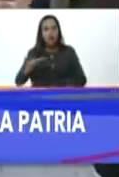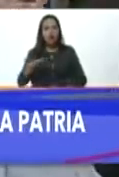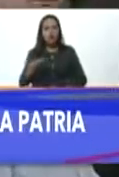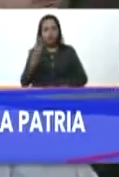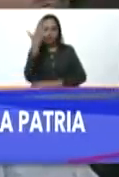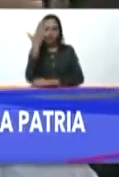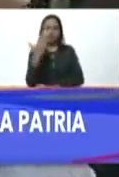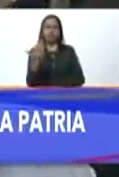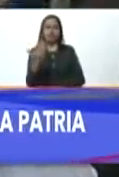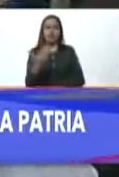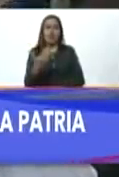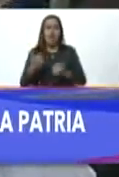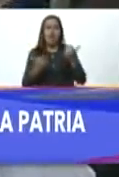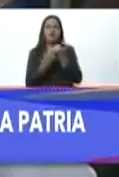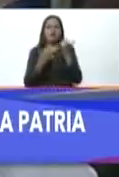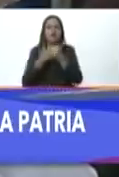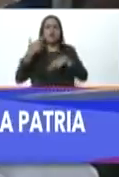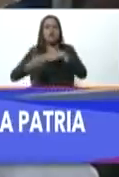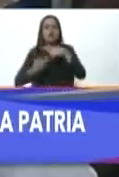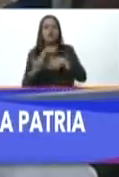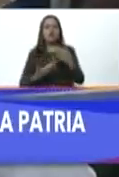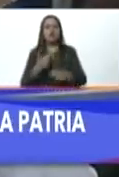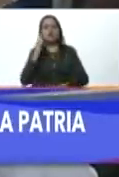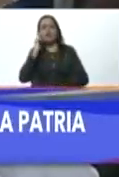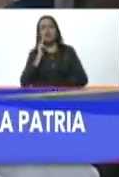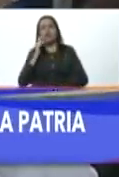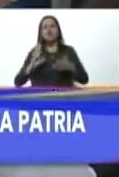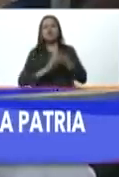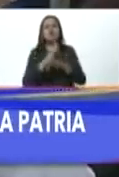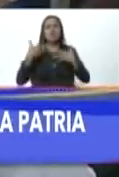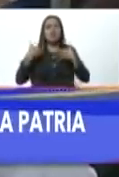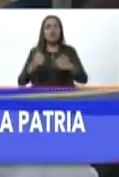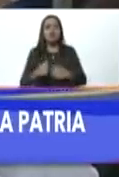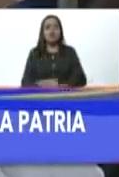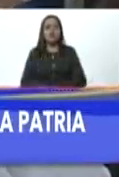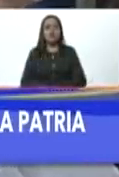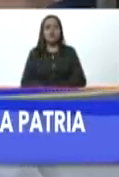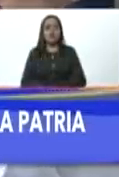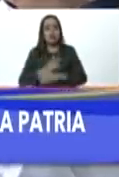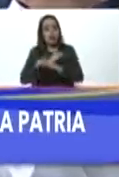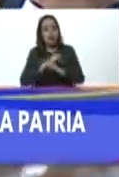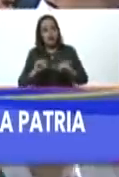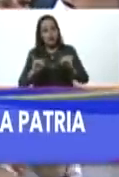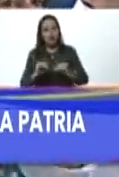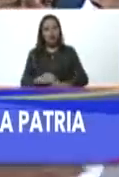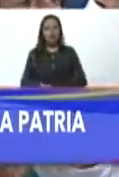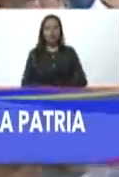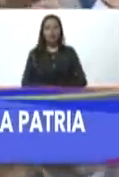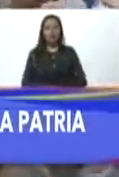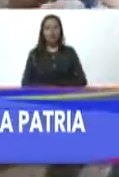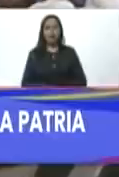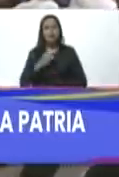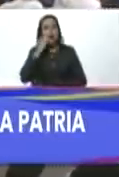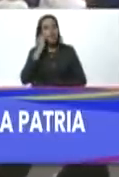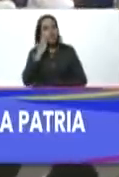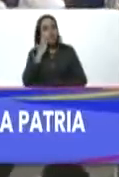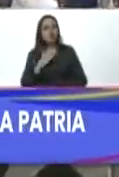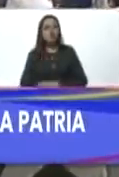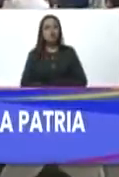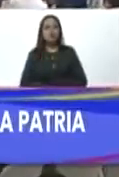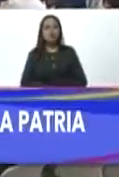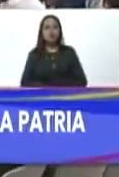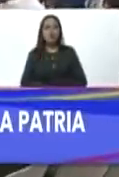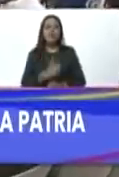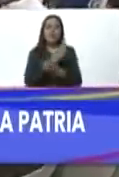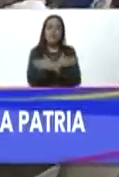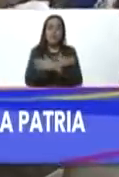necesite la Revolución Bolivariana en materia de salud. Es todo, padrino. Bueno, muy bien, los felicito, mi saludo,